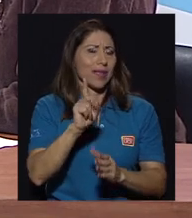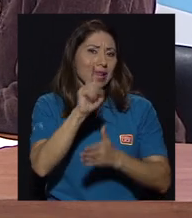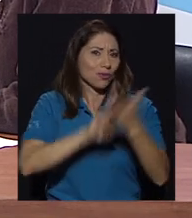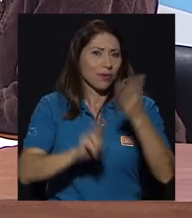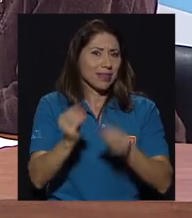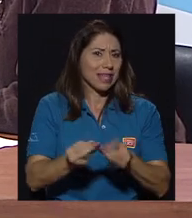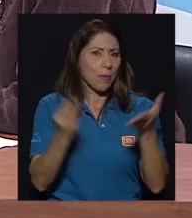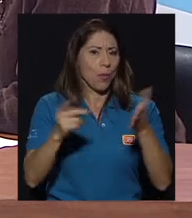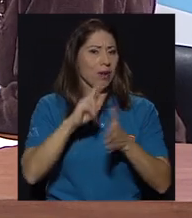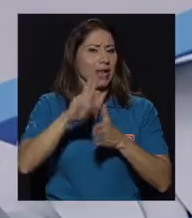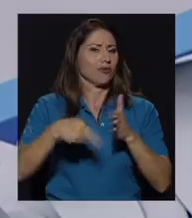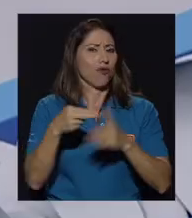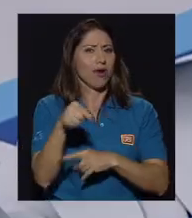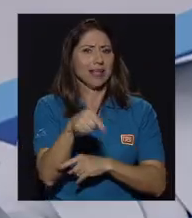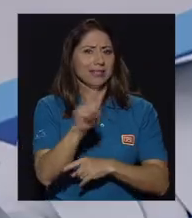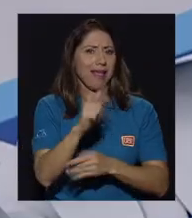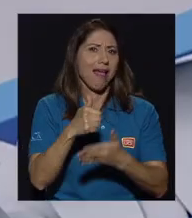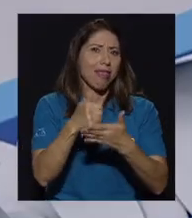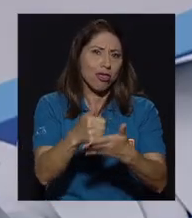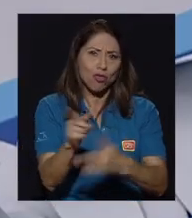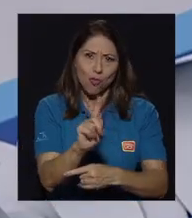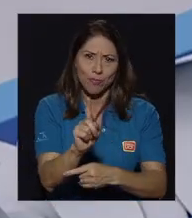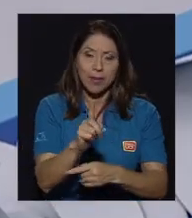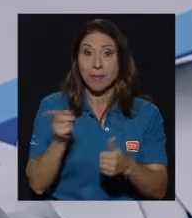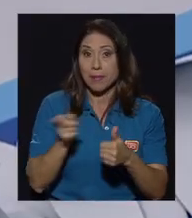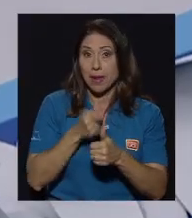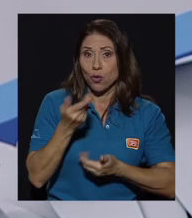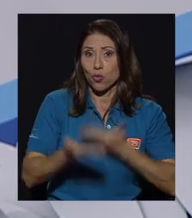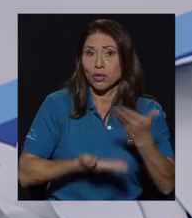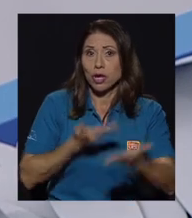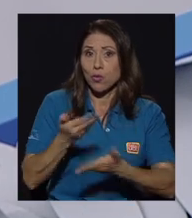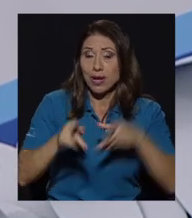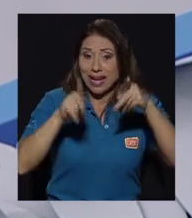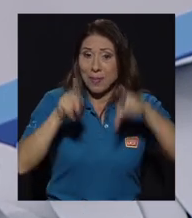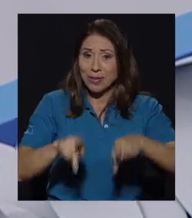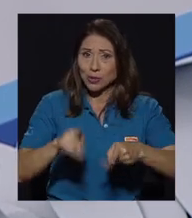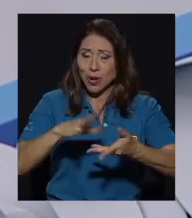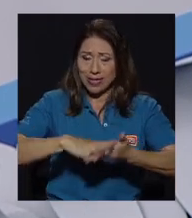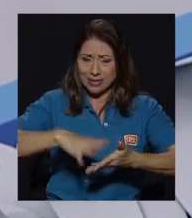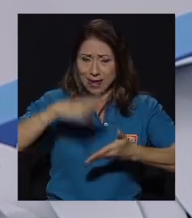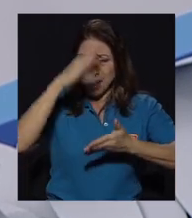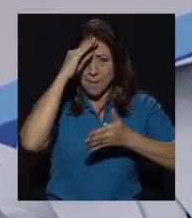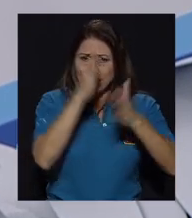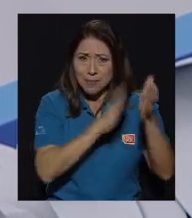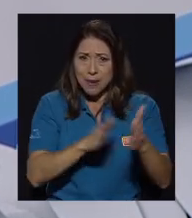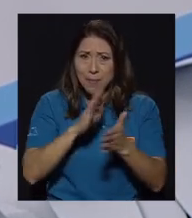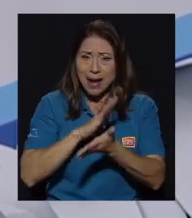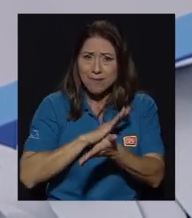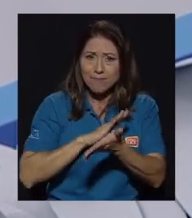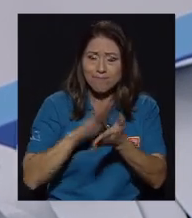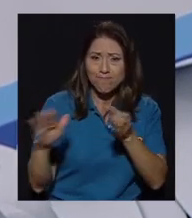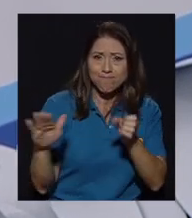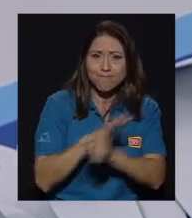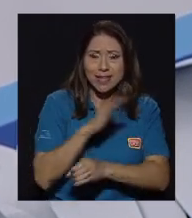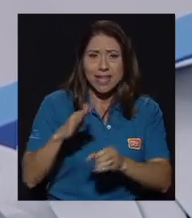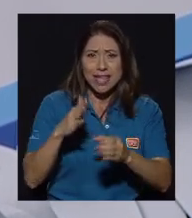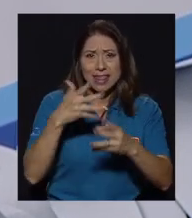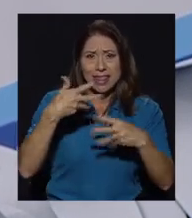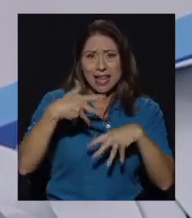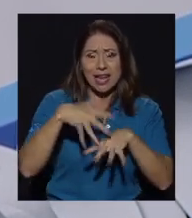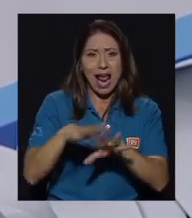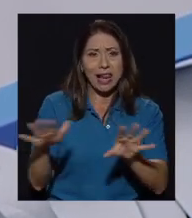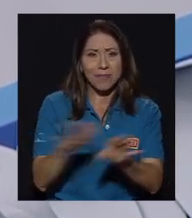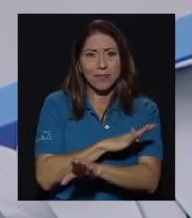de las universidades públicas es ese en primer lugar contribuye a la formación integral porque decimos que contribuye en primer lugar se generan